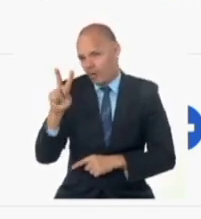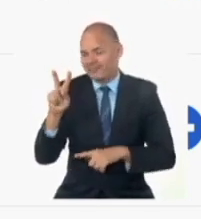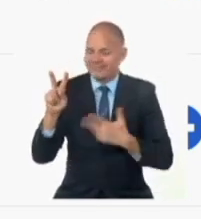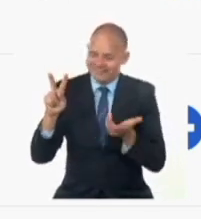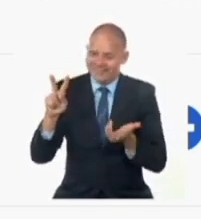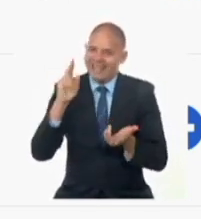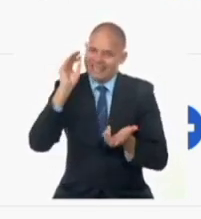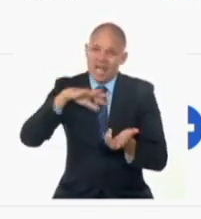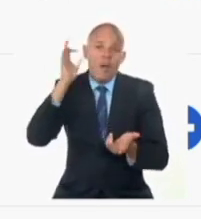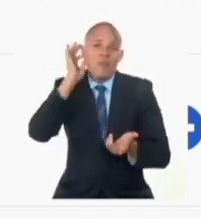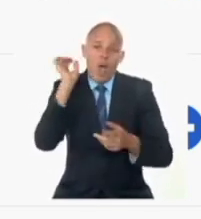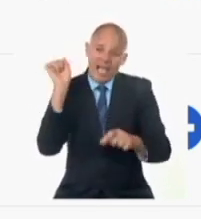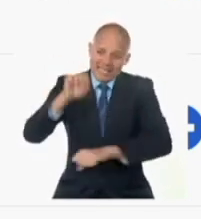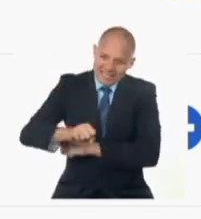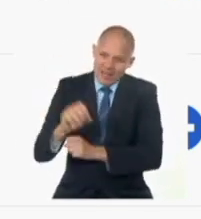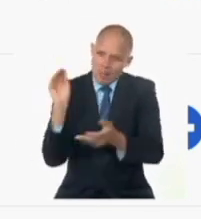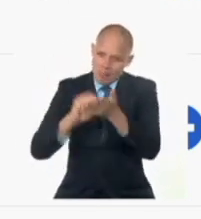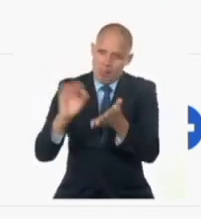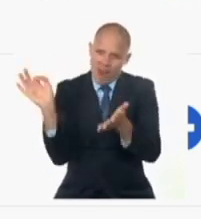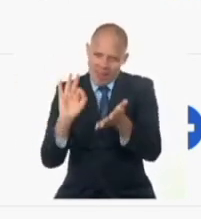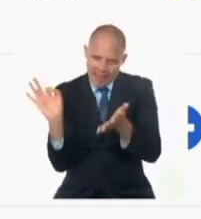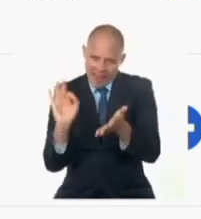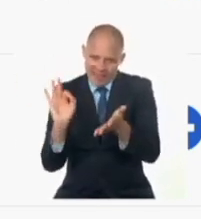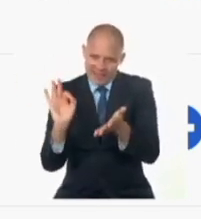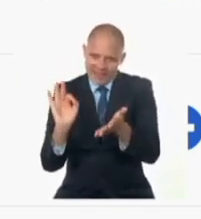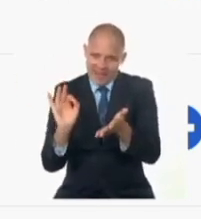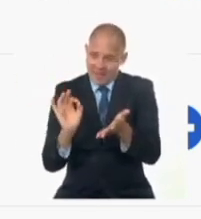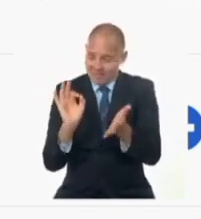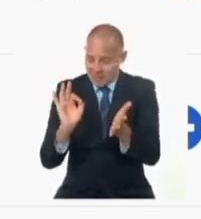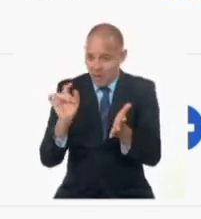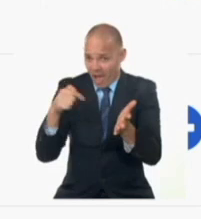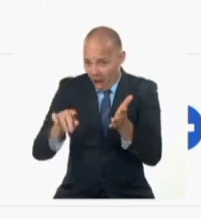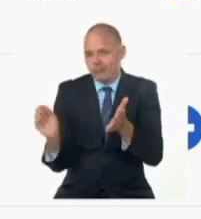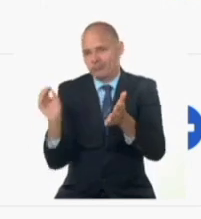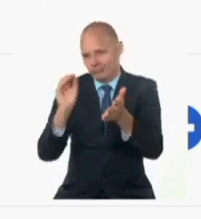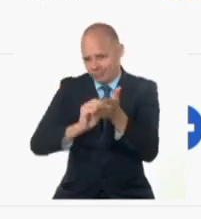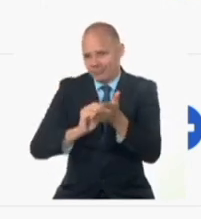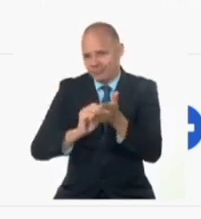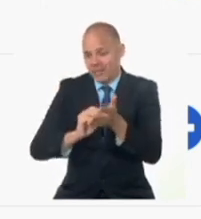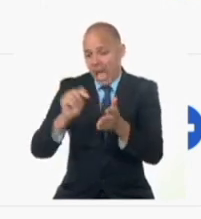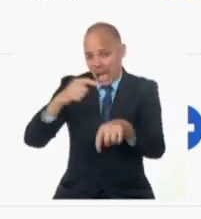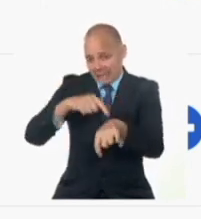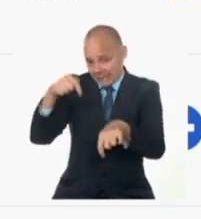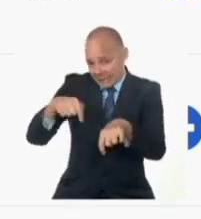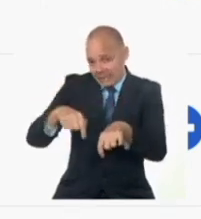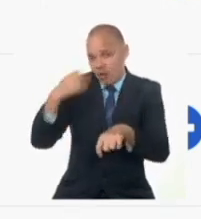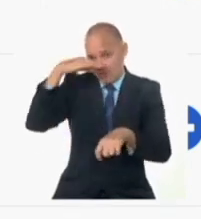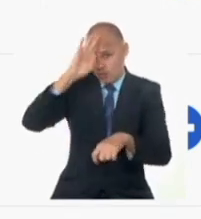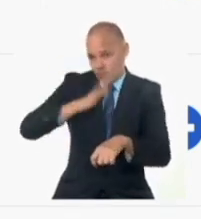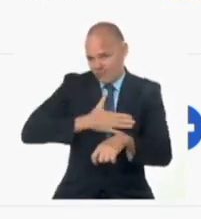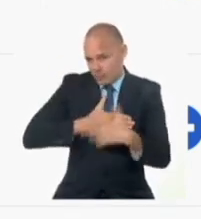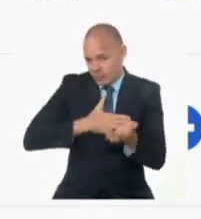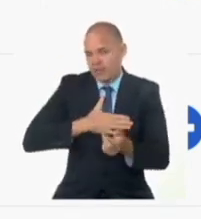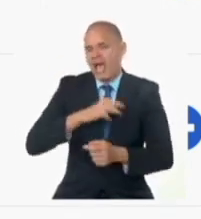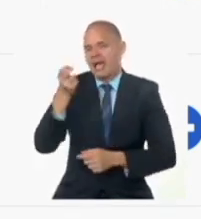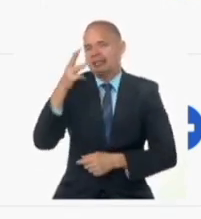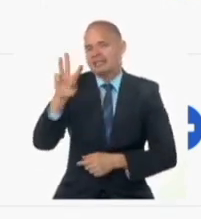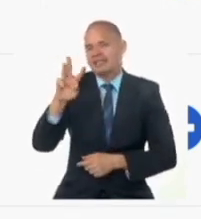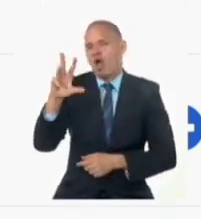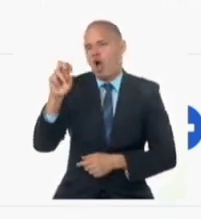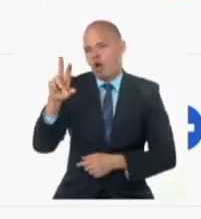de hace solo instantes. O sea que Cuba tiene ahora 13 de oro, 14 de plata y 13 de bronce para un total